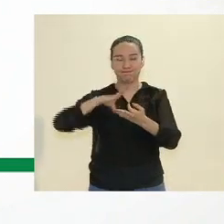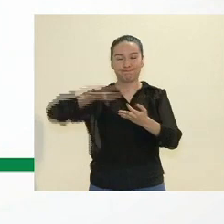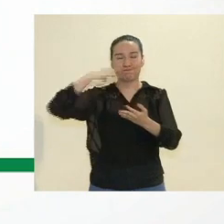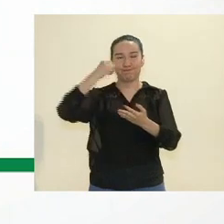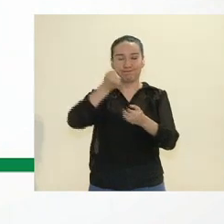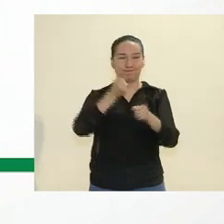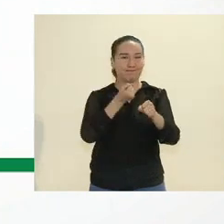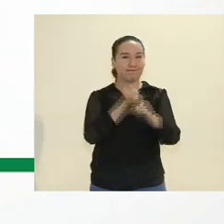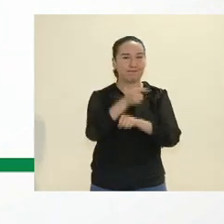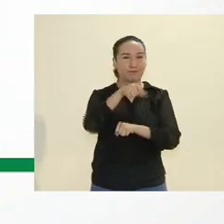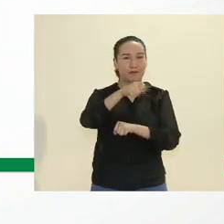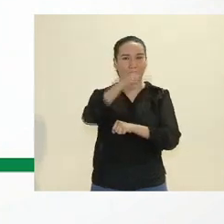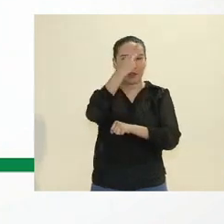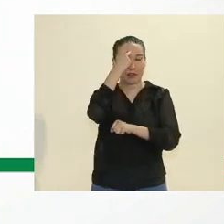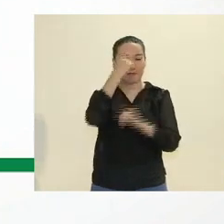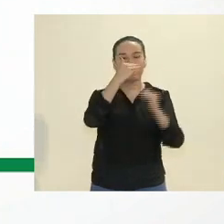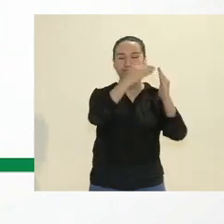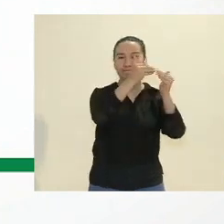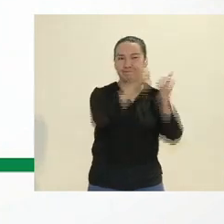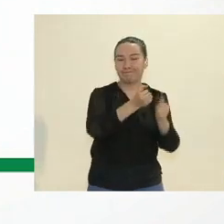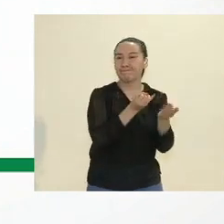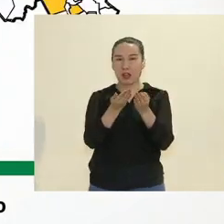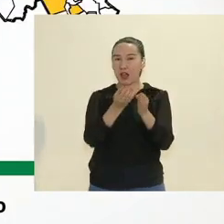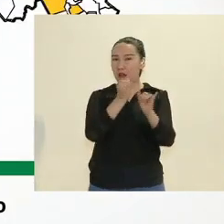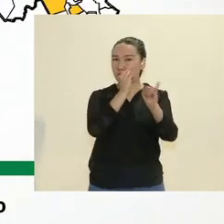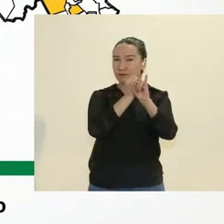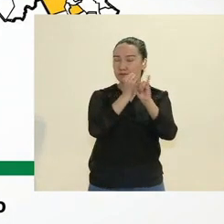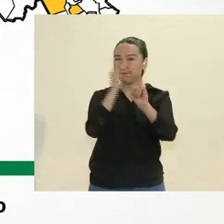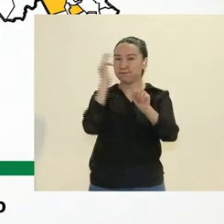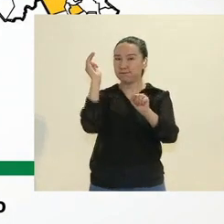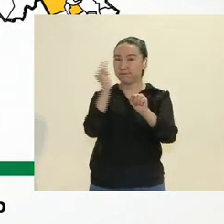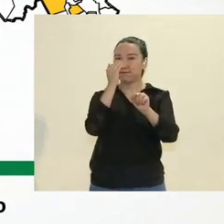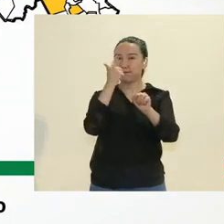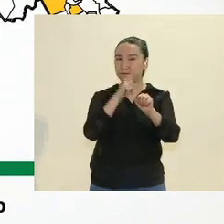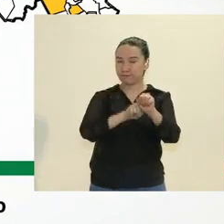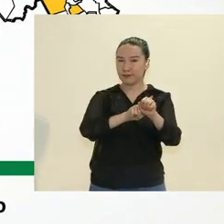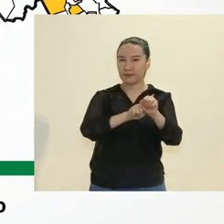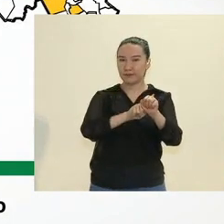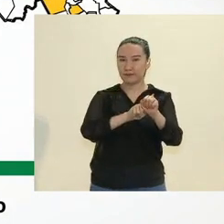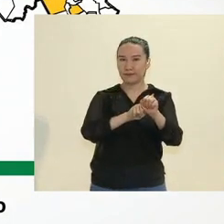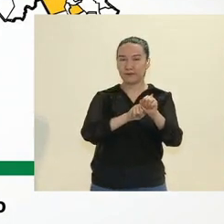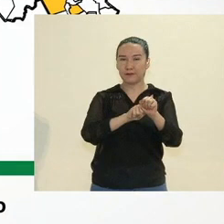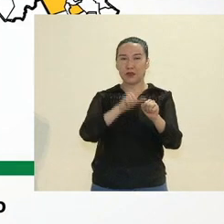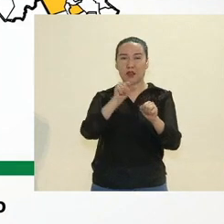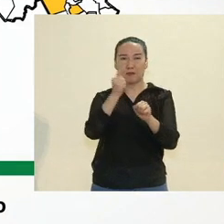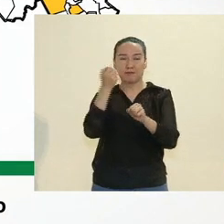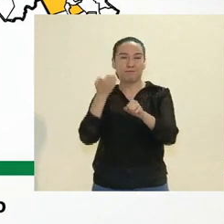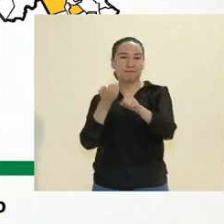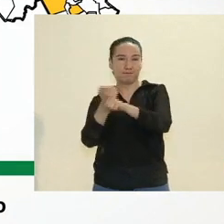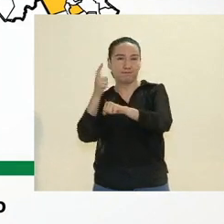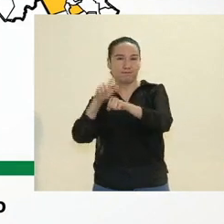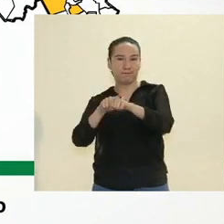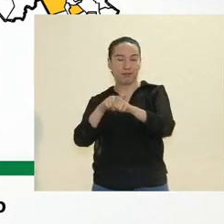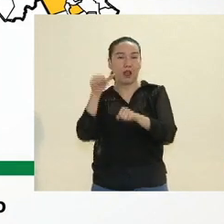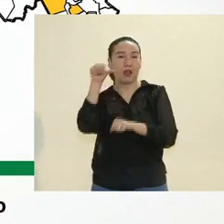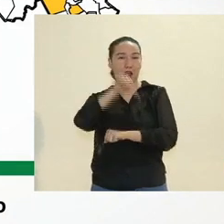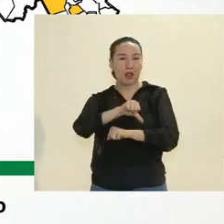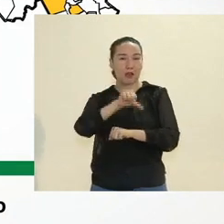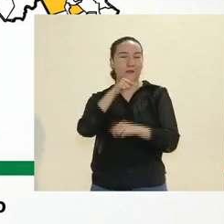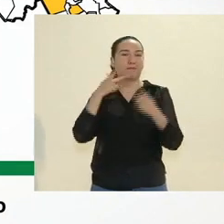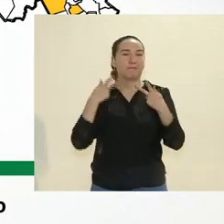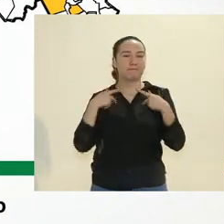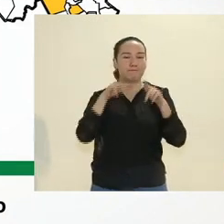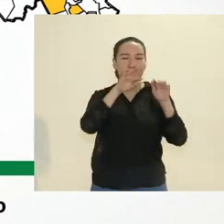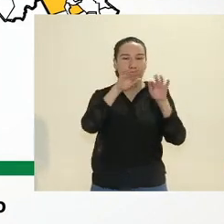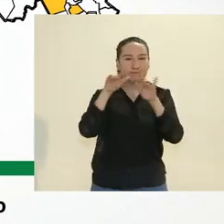4 y obedece a la alta movilidad que se presenta en el estado pese a las recomendaciones de quedarse en casa dato que